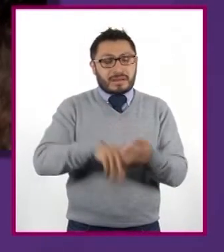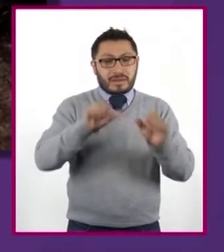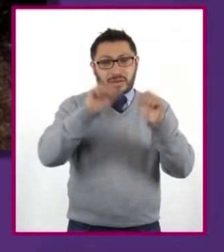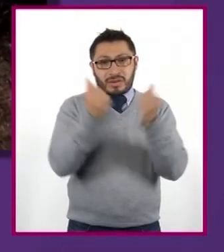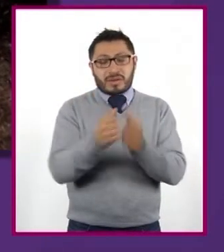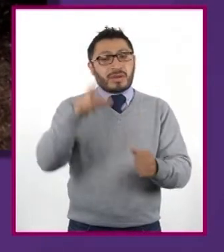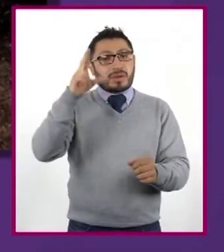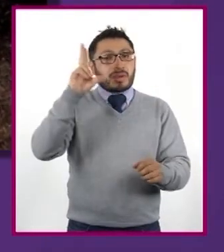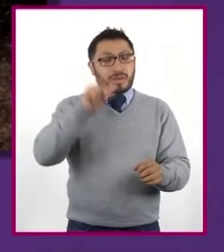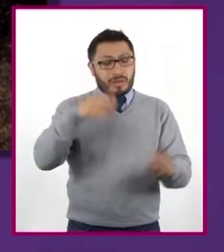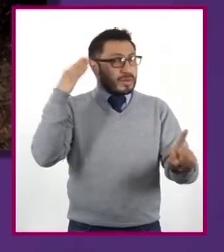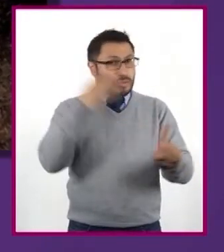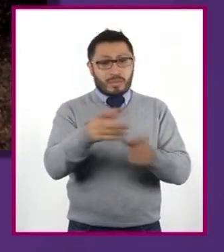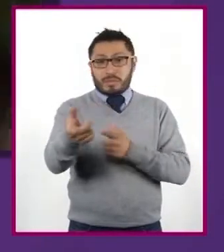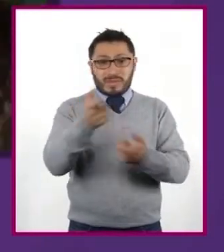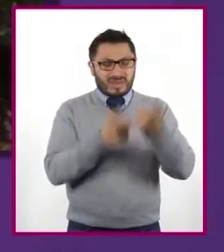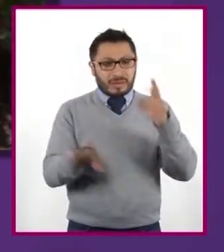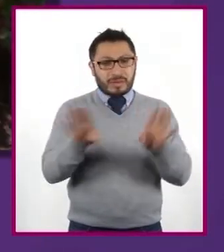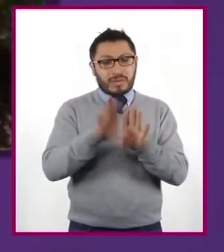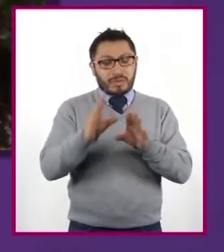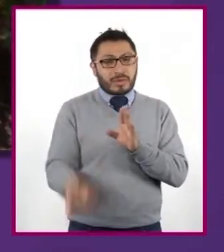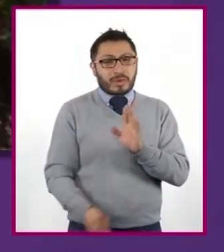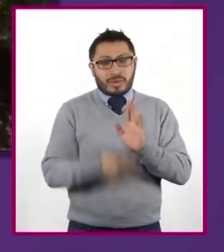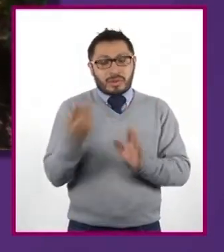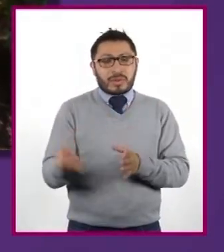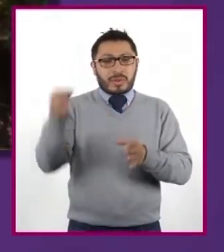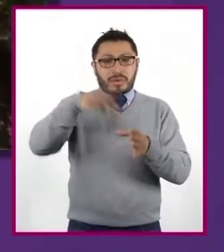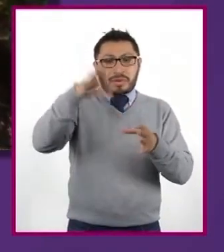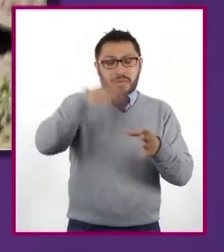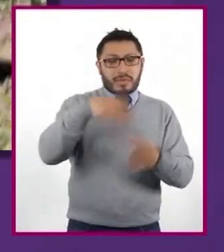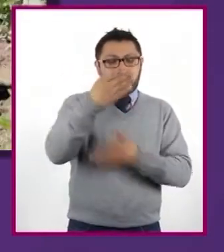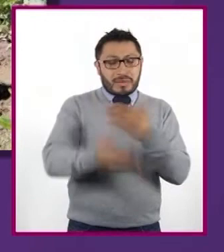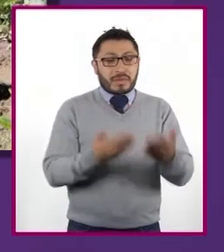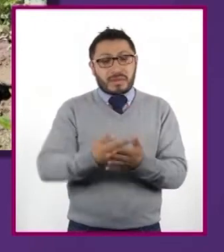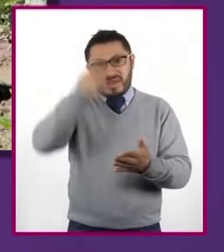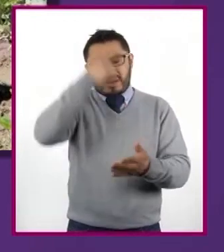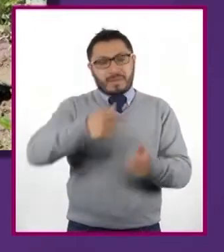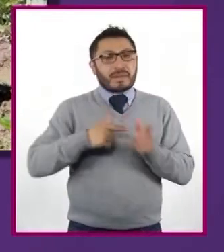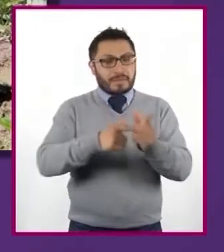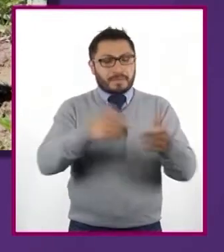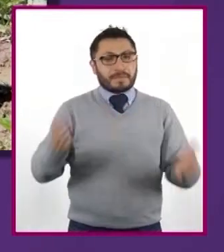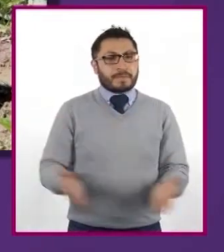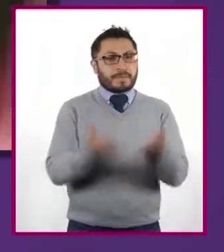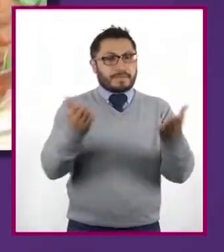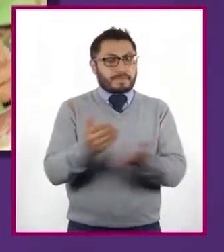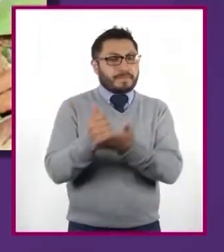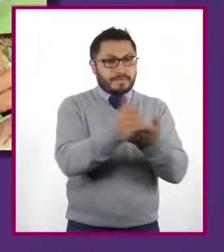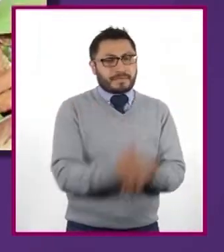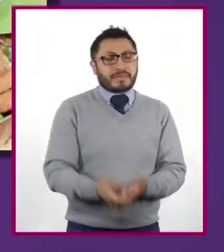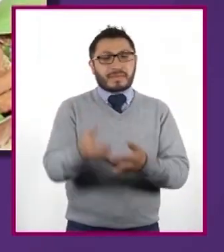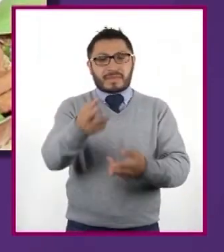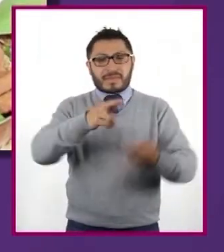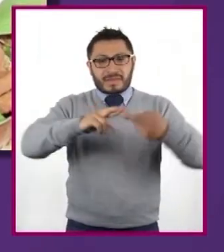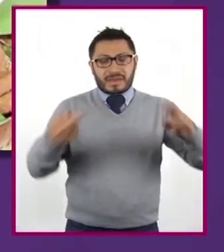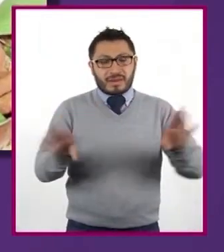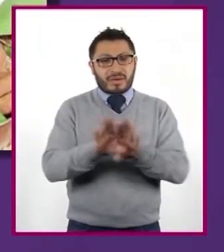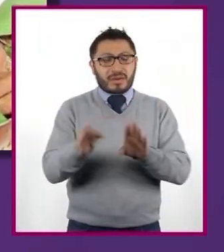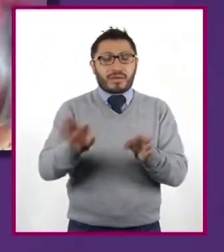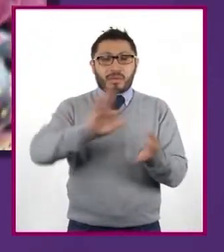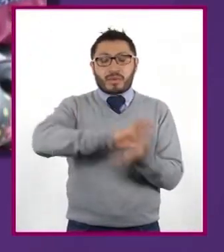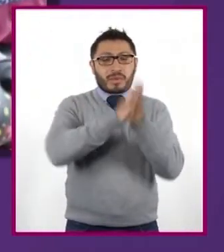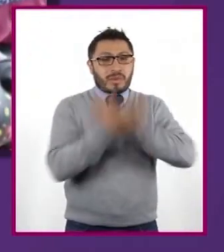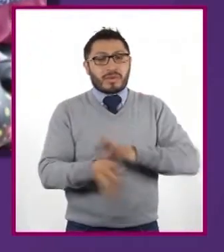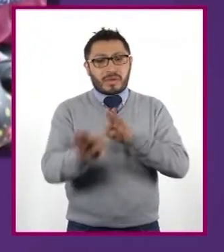de lucro reinvierten el excedente en la misma organización para perdurar. El recurso se transfiere a manera de trabajo